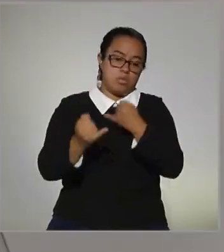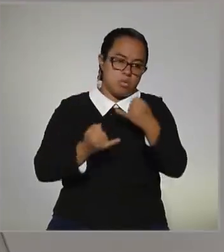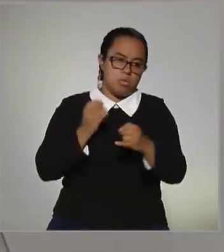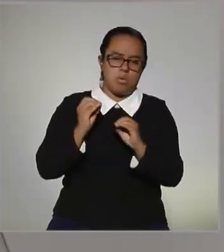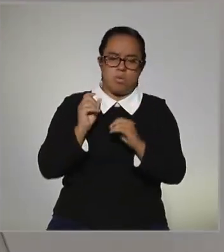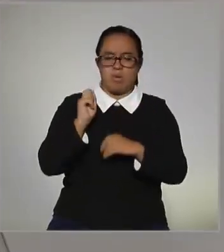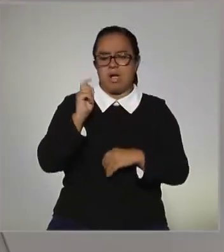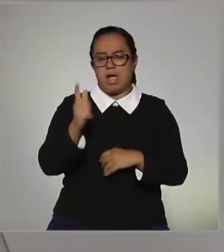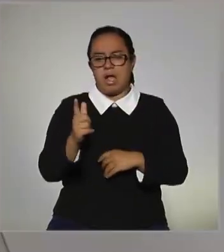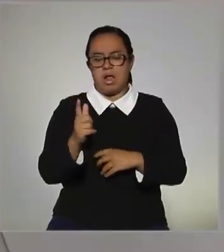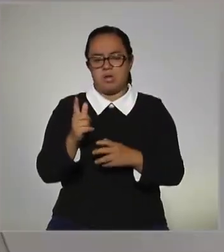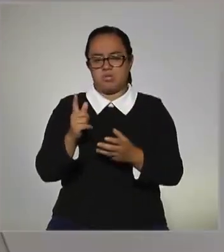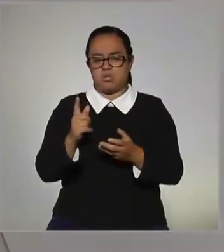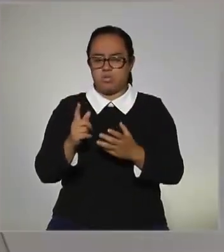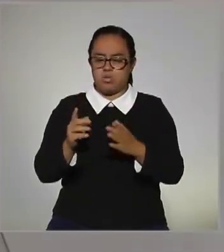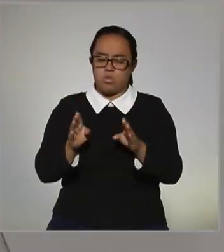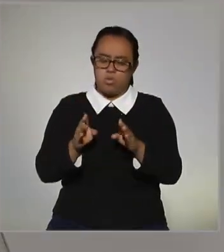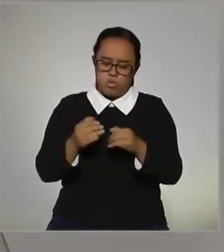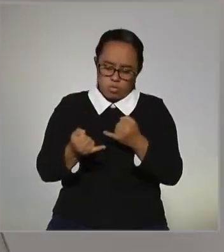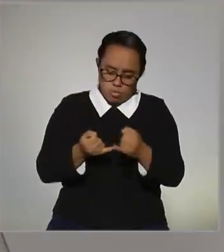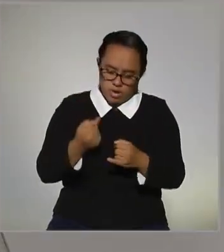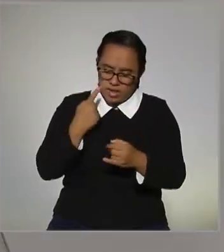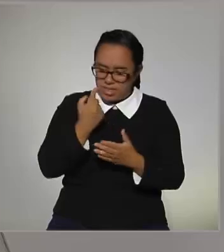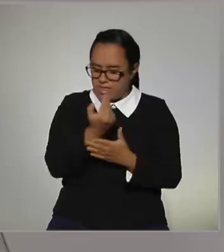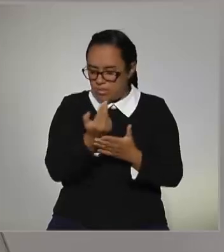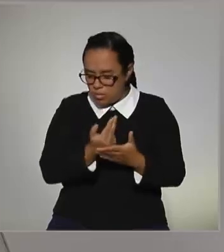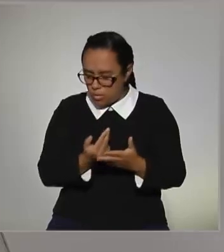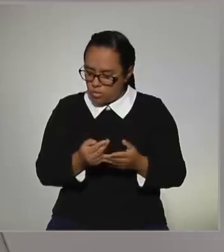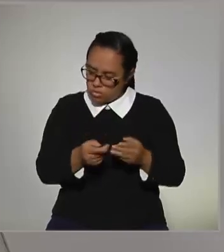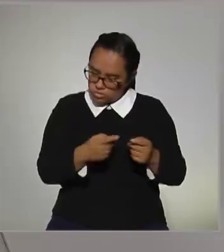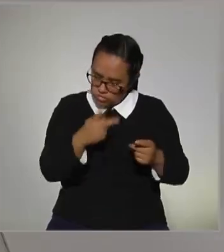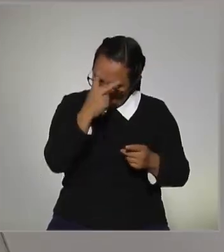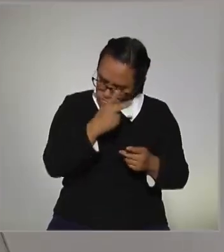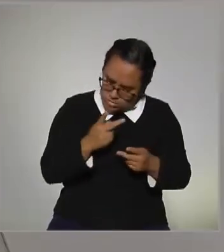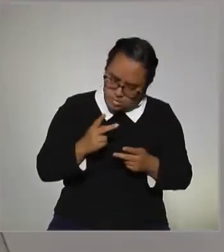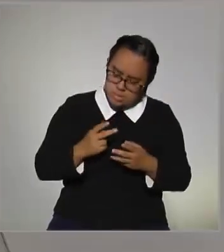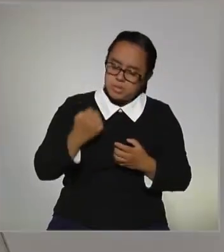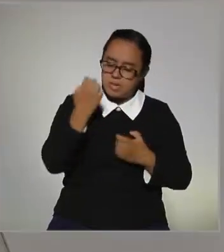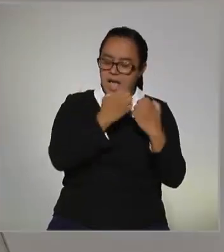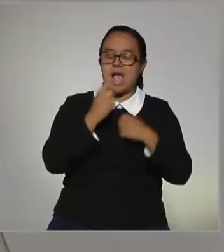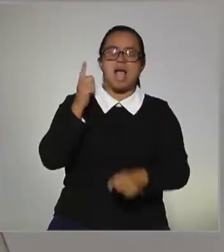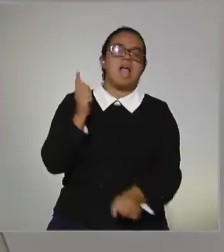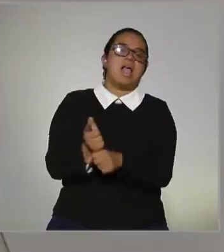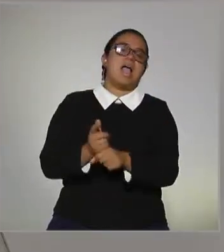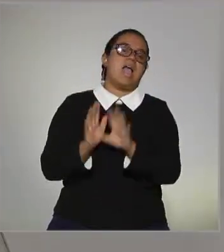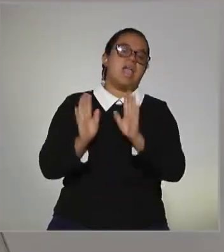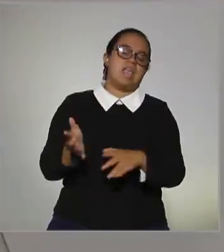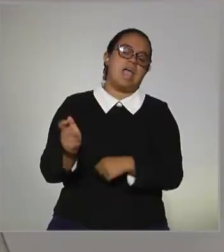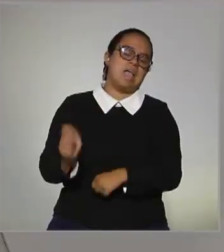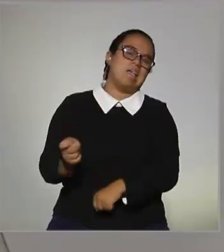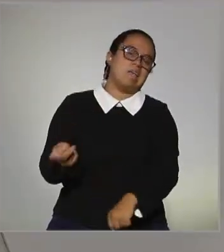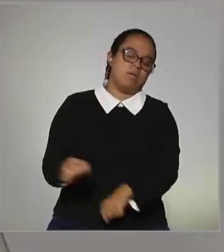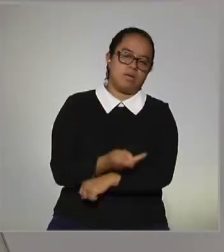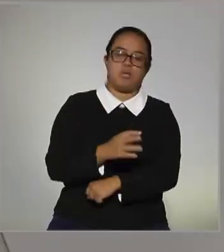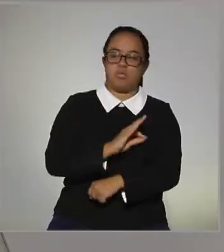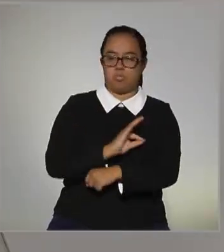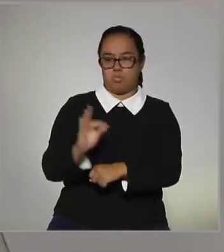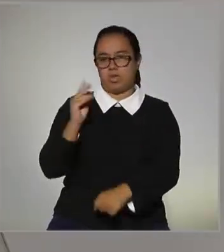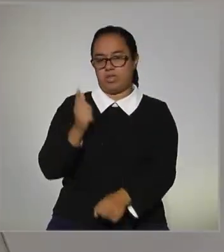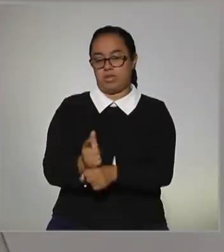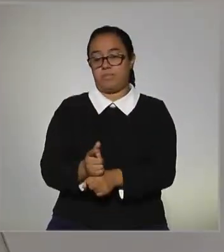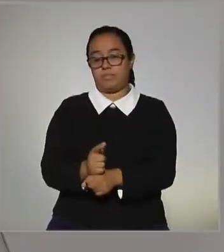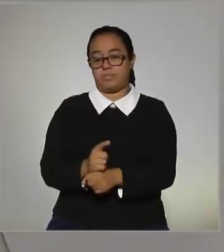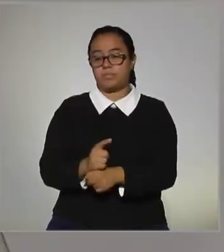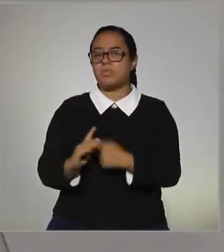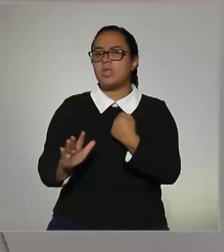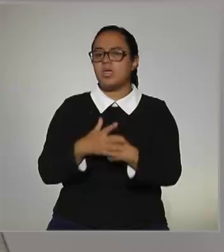haga, a veces se trabaja con modelados, con dibujos, distintas maneras, sale a lo mejor lo que la niña pudiera estar experimentando y por qué